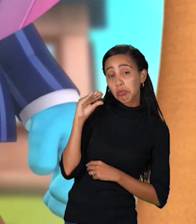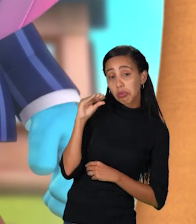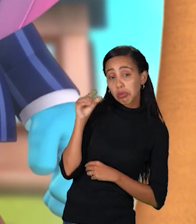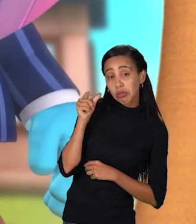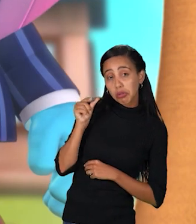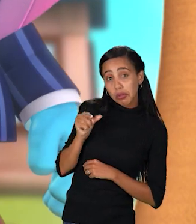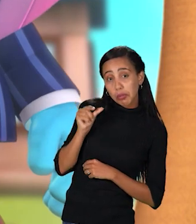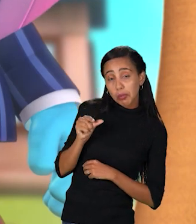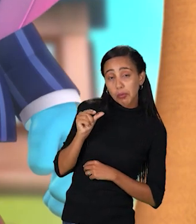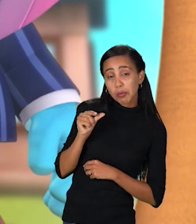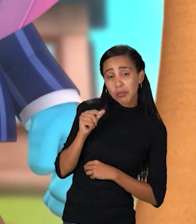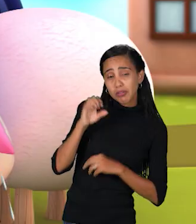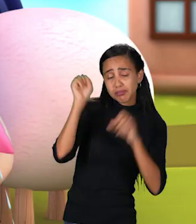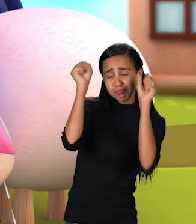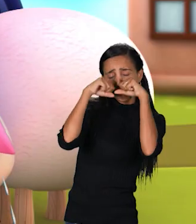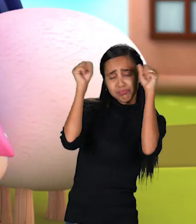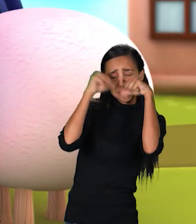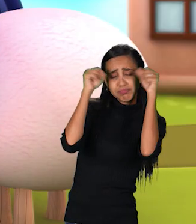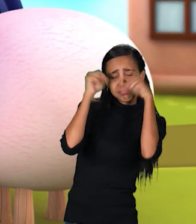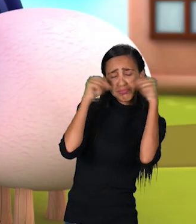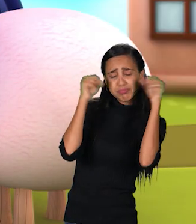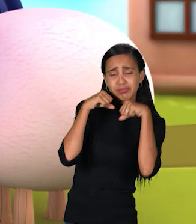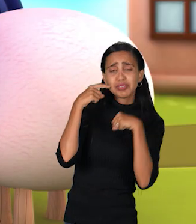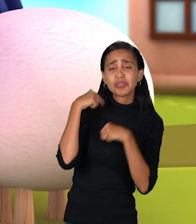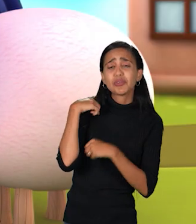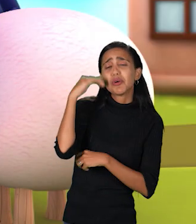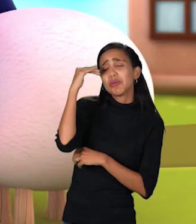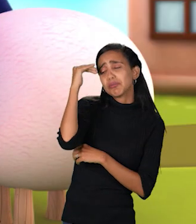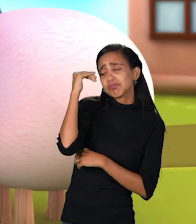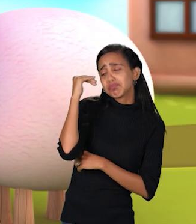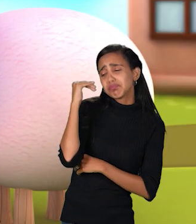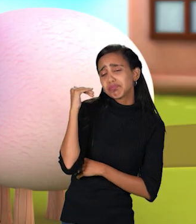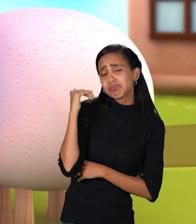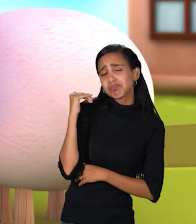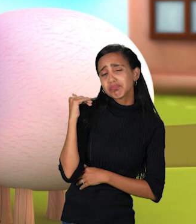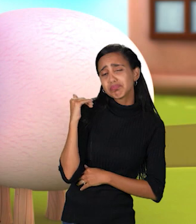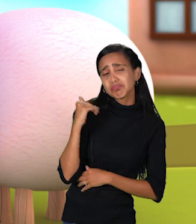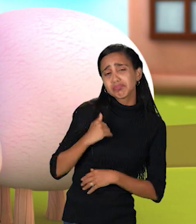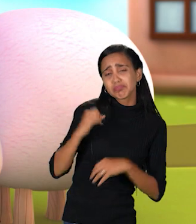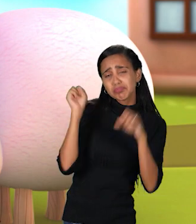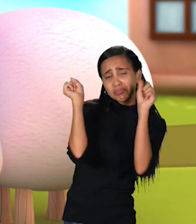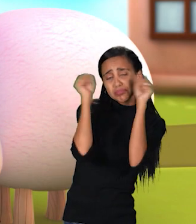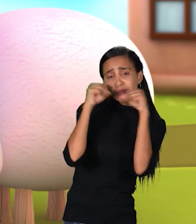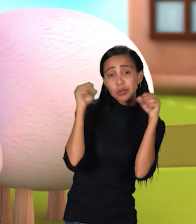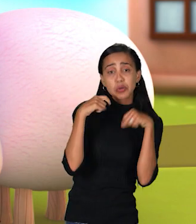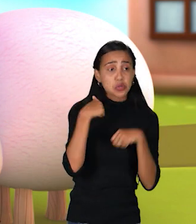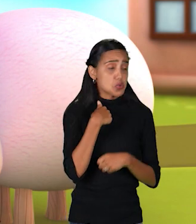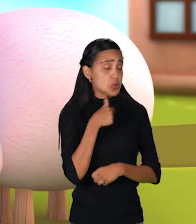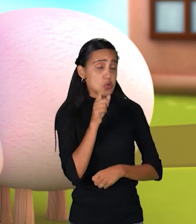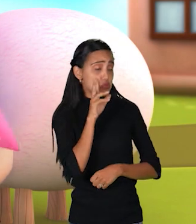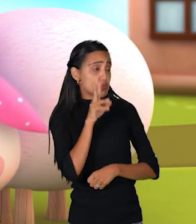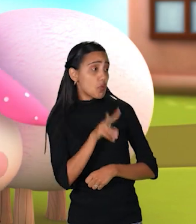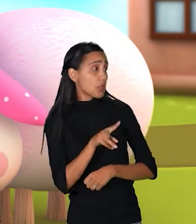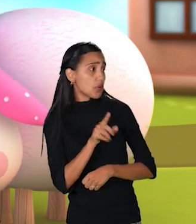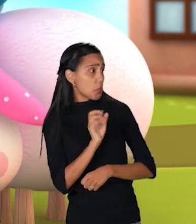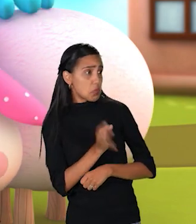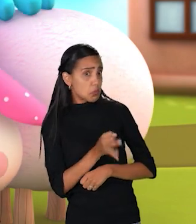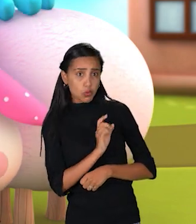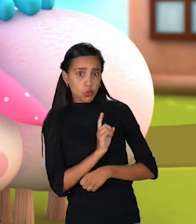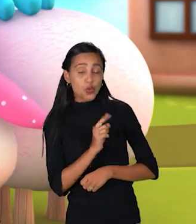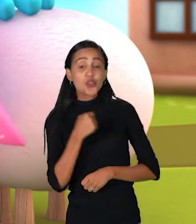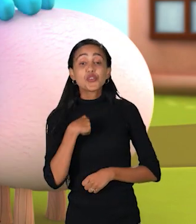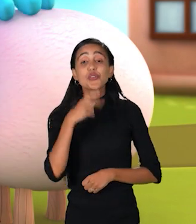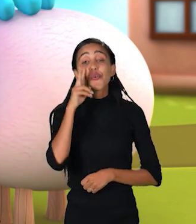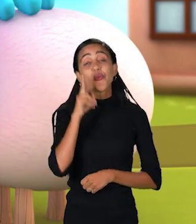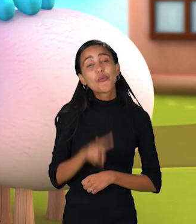lana. ¡Ah! ¡Soy tan pequeña! Pues yo no veo eso. Yo veo